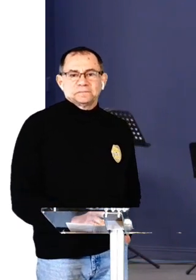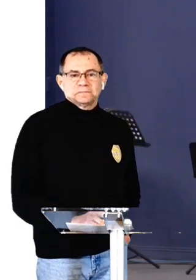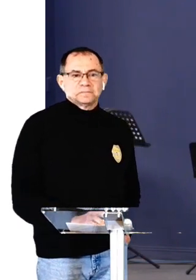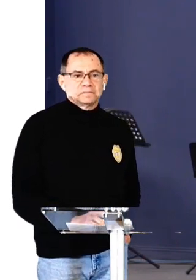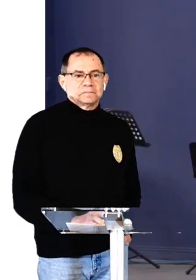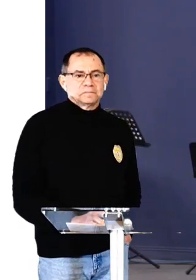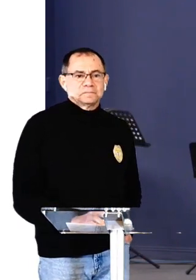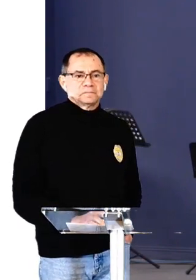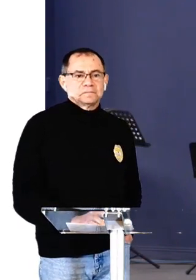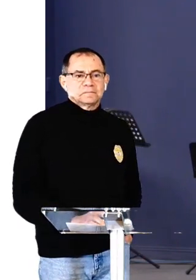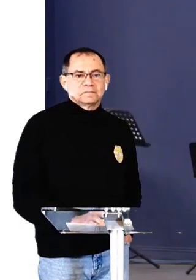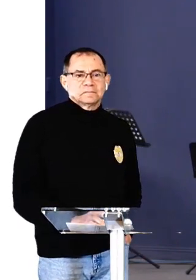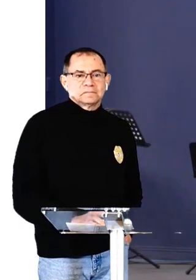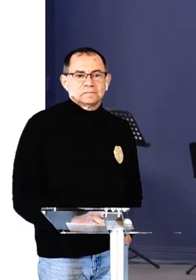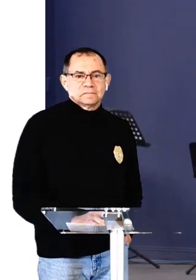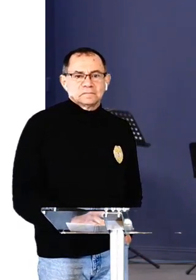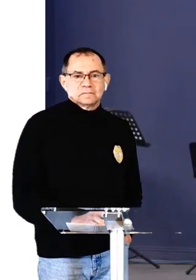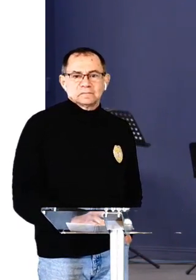opresiones demoníacas.